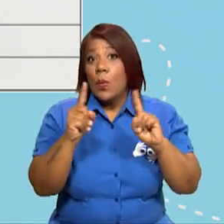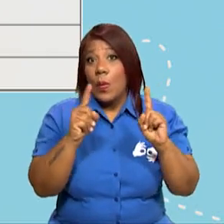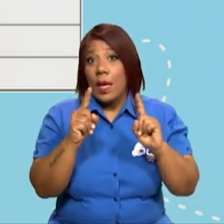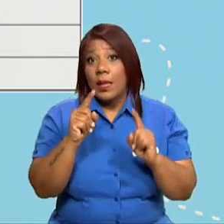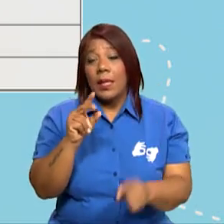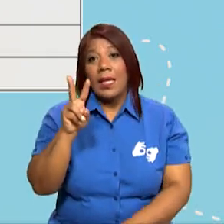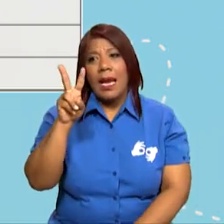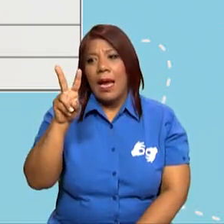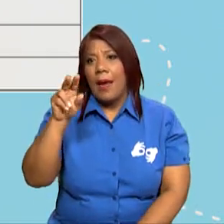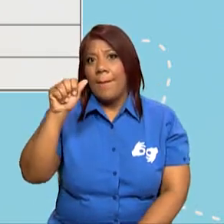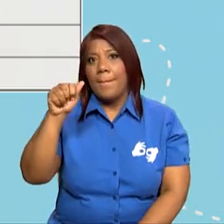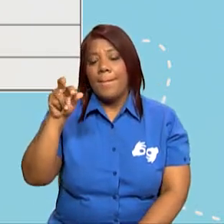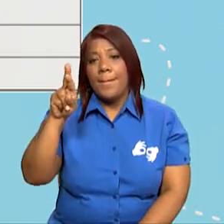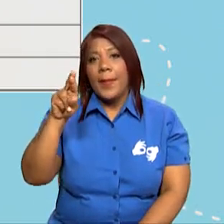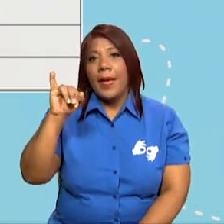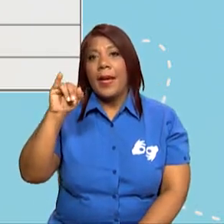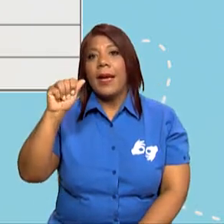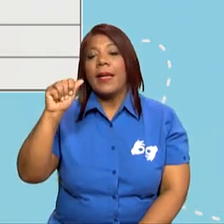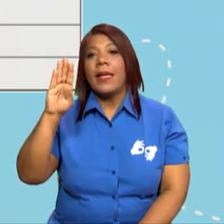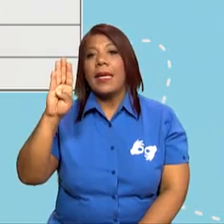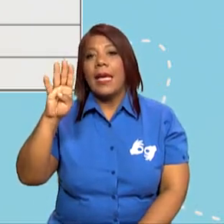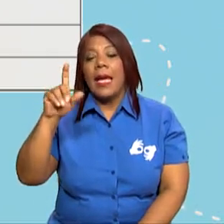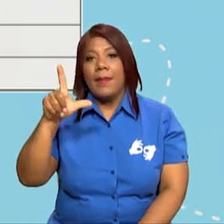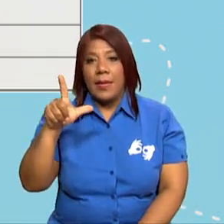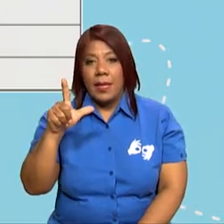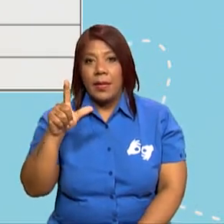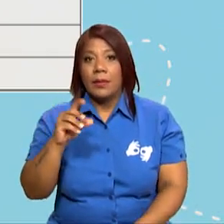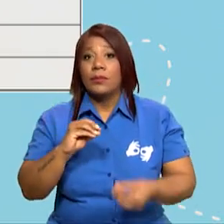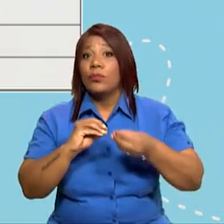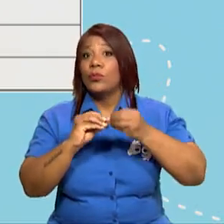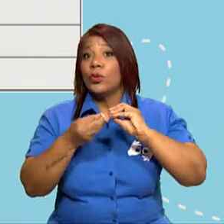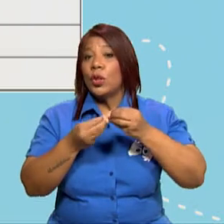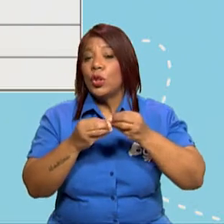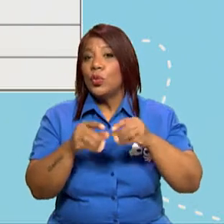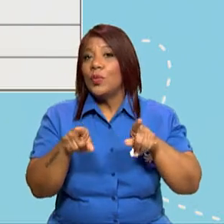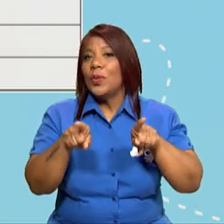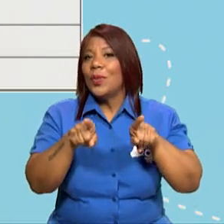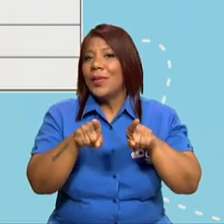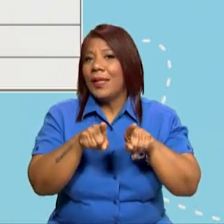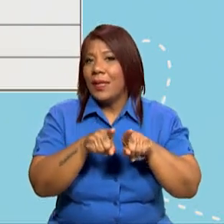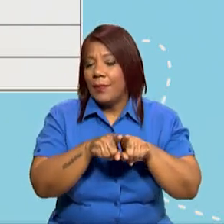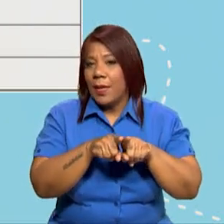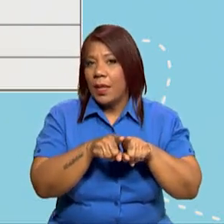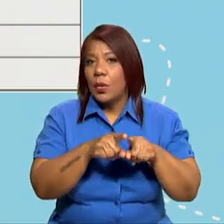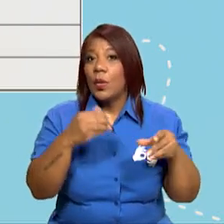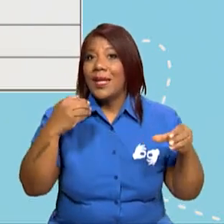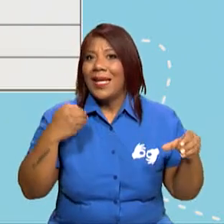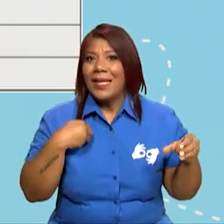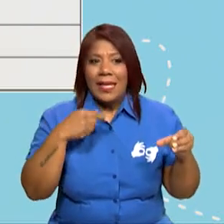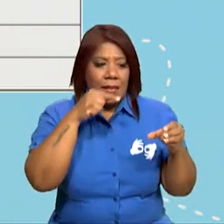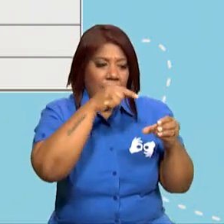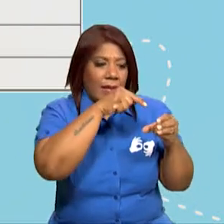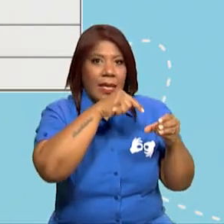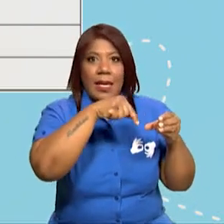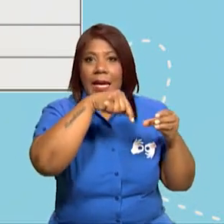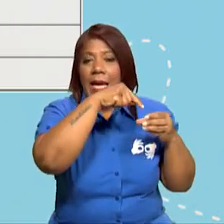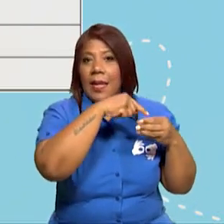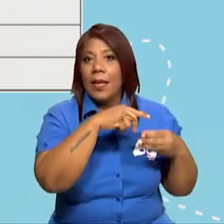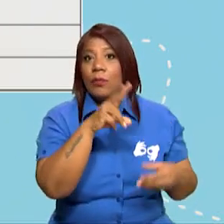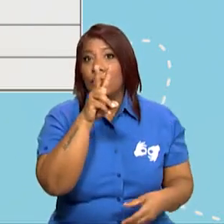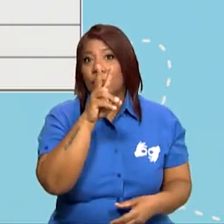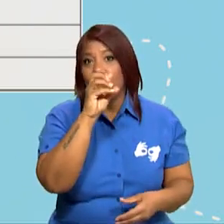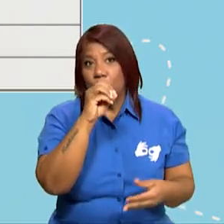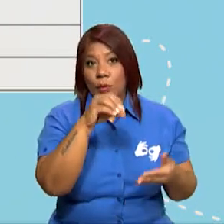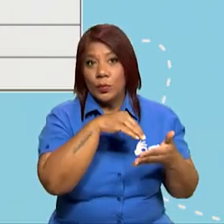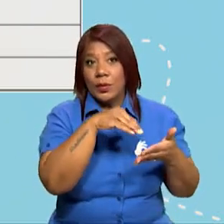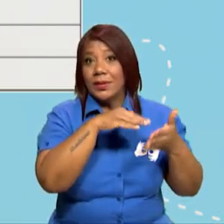en la tabla? La variable es el número de hermanos, maestra. Exacto, es lo primero que colocamos en la columna que está más hacia la izquierda,